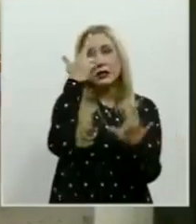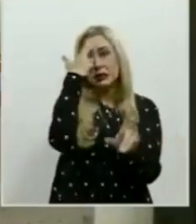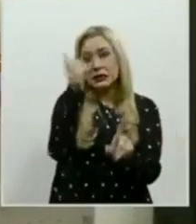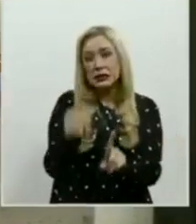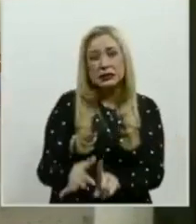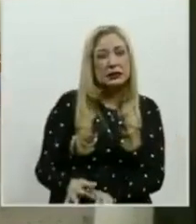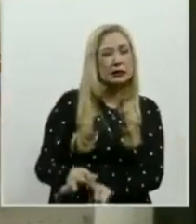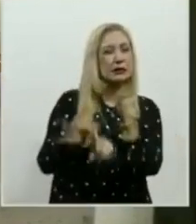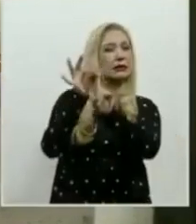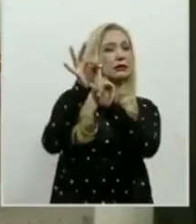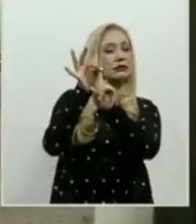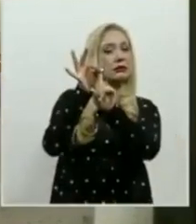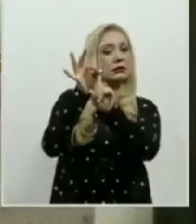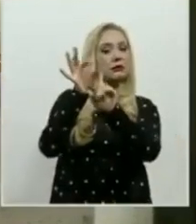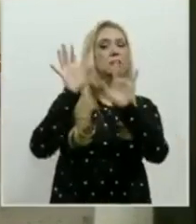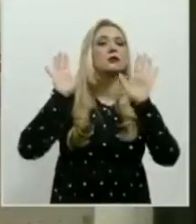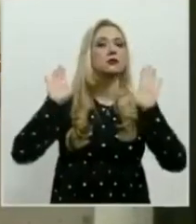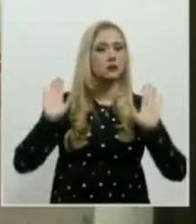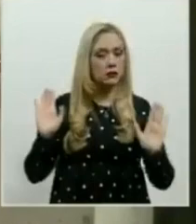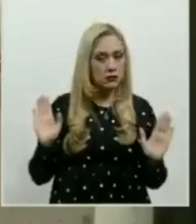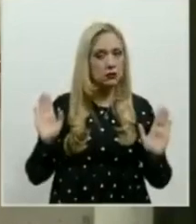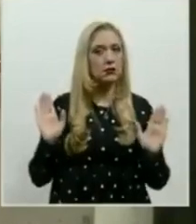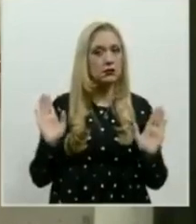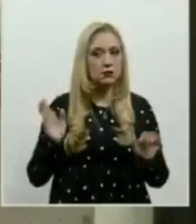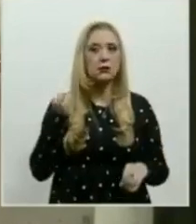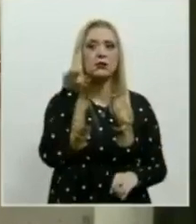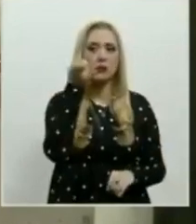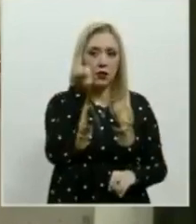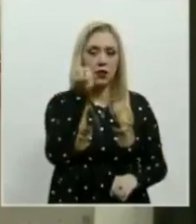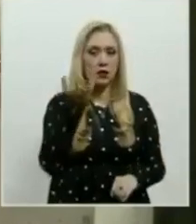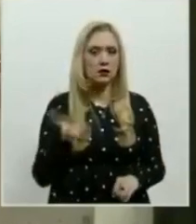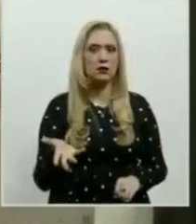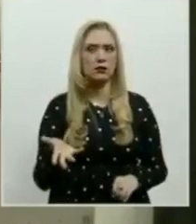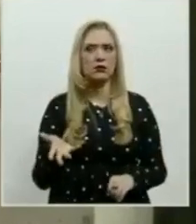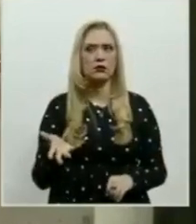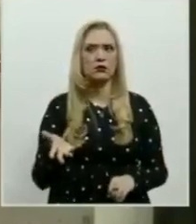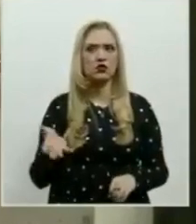específicas del caso, que es precisamente lo que impide la prisión preventiva oficiosa.